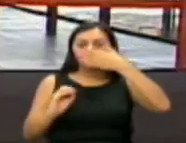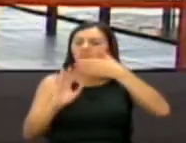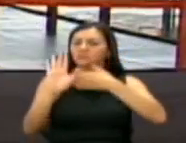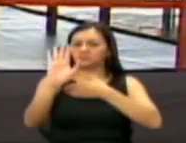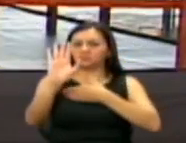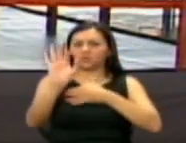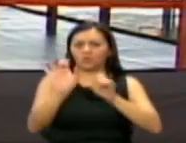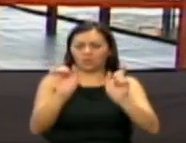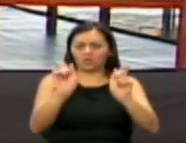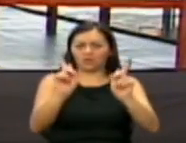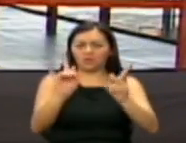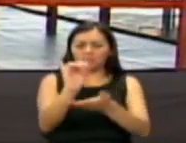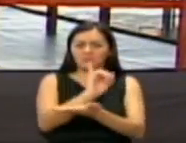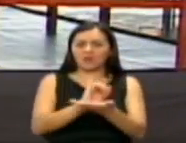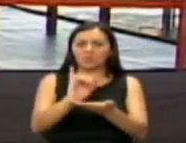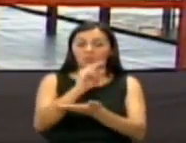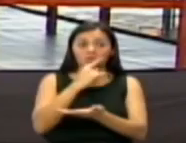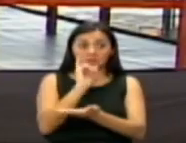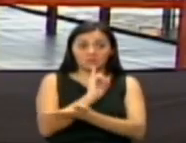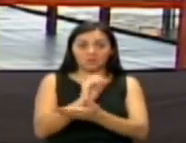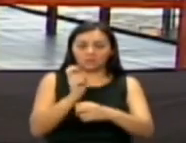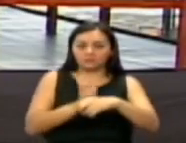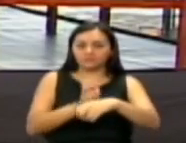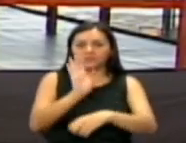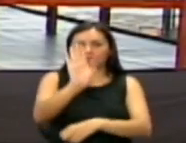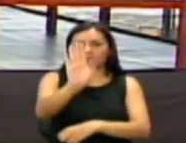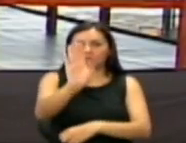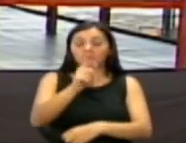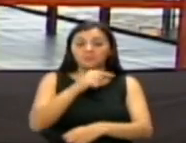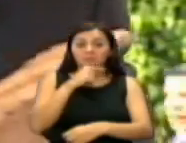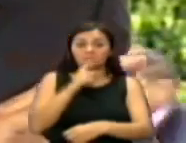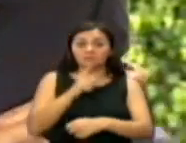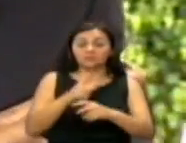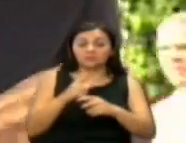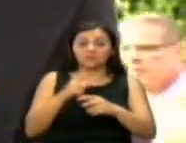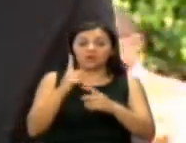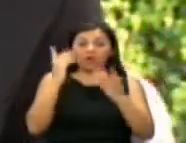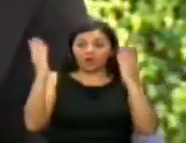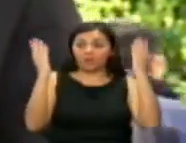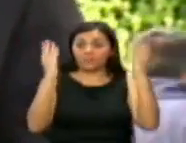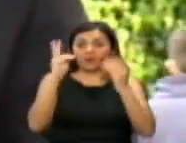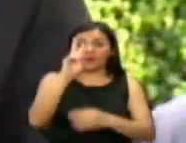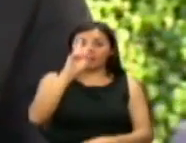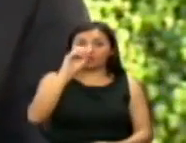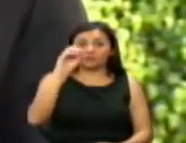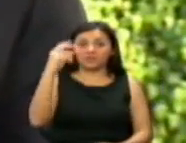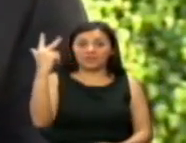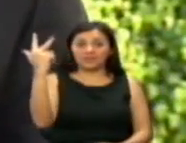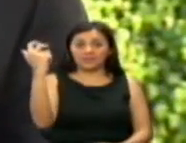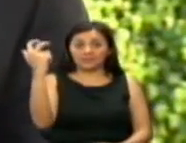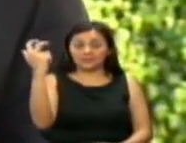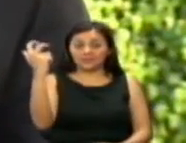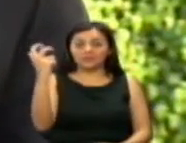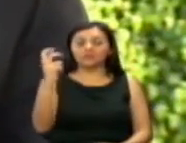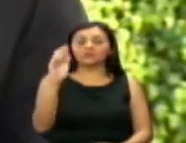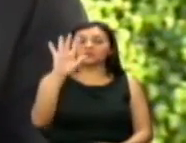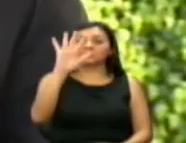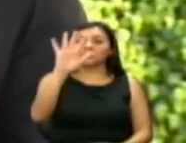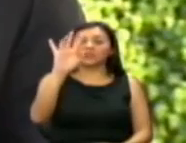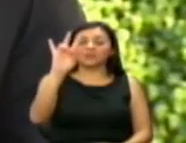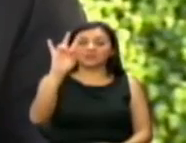pero Imbabura también le puedo decir eso. De las lo que pasa es que si se compara con el éxito que tuvimos en el 2013, 57% del